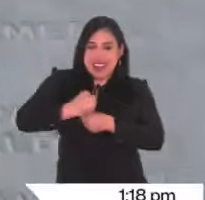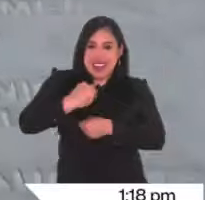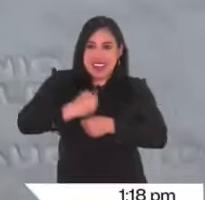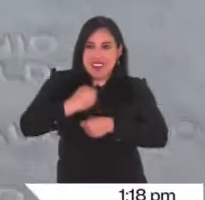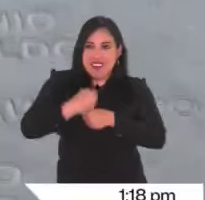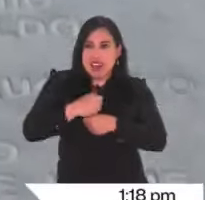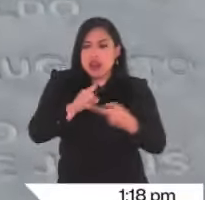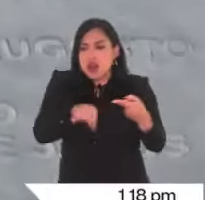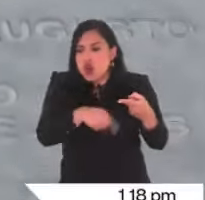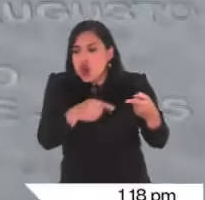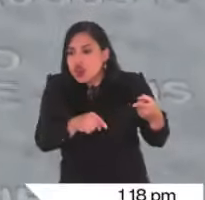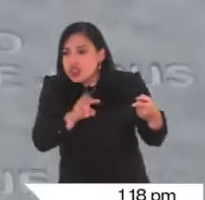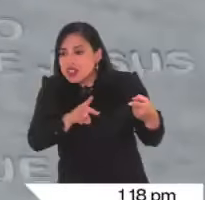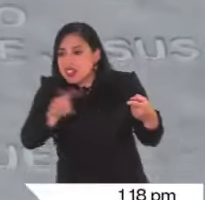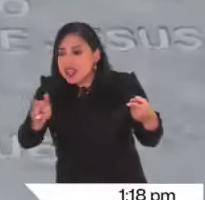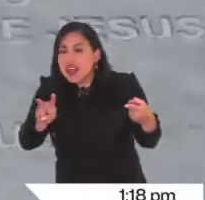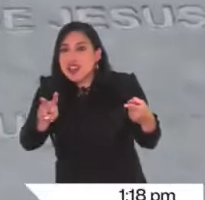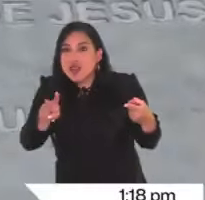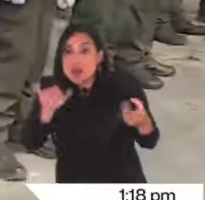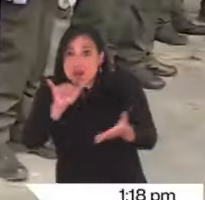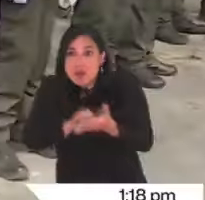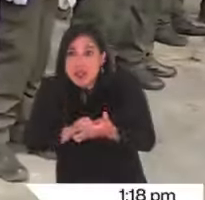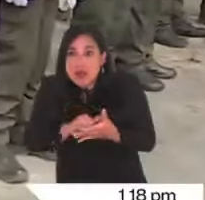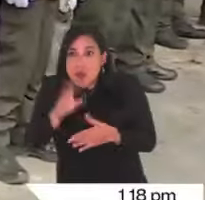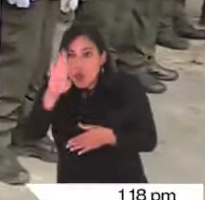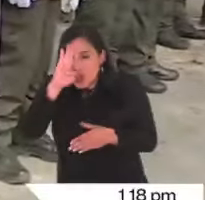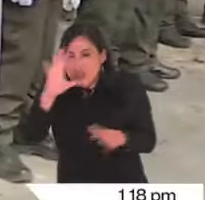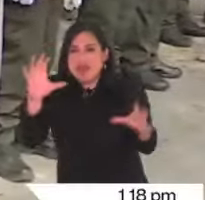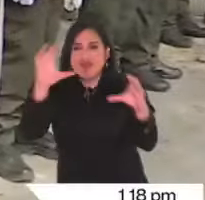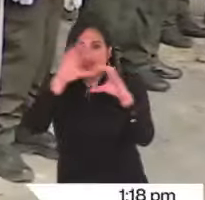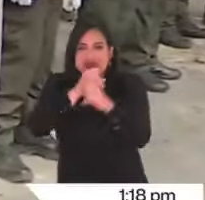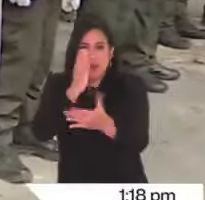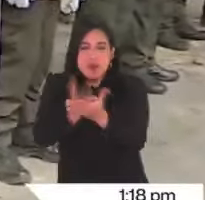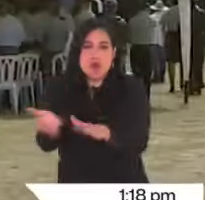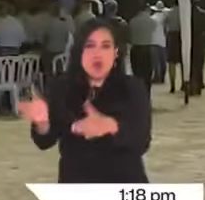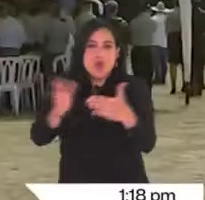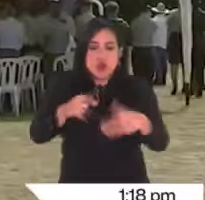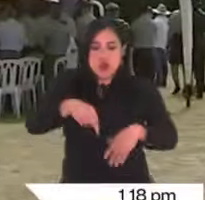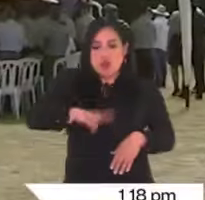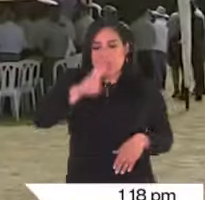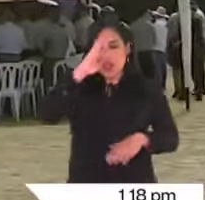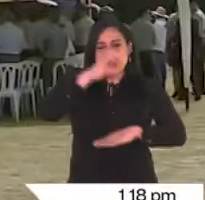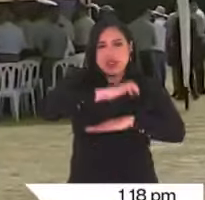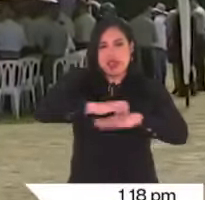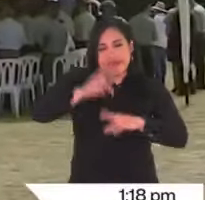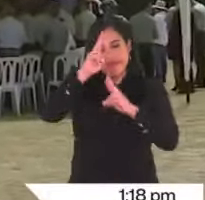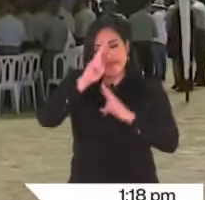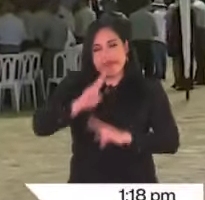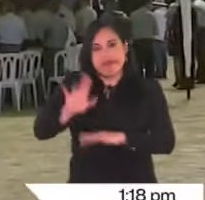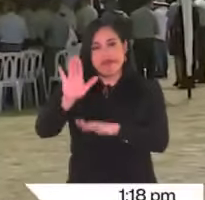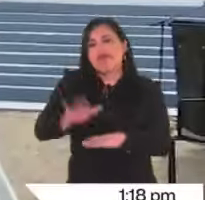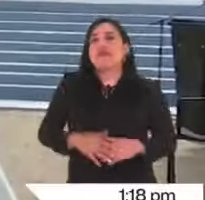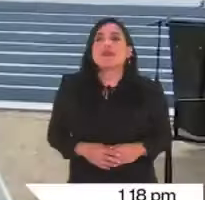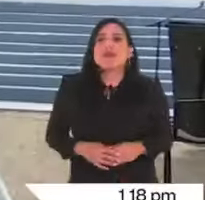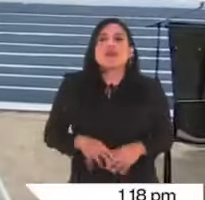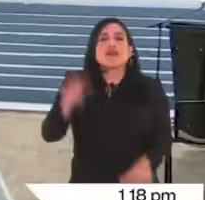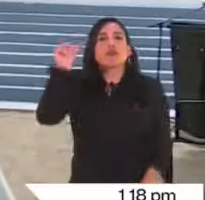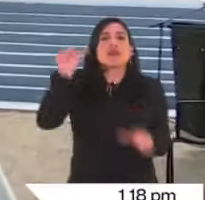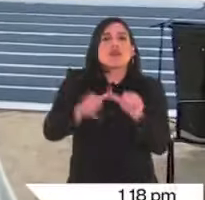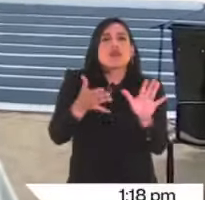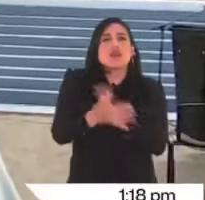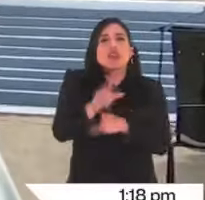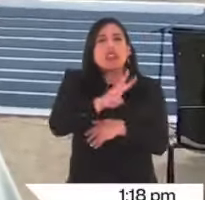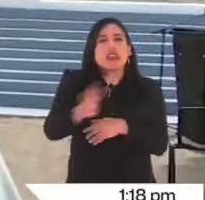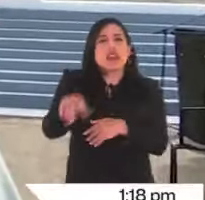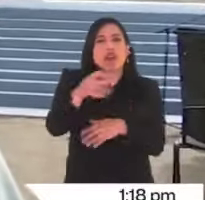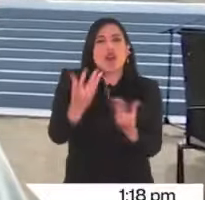sus 32 compañeros murieron esa noche. Hoy la policía del Tolima le rindieron un homenaje. Conmemoramos la muerte de nuestros